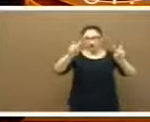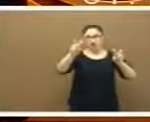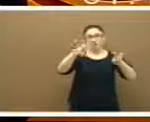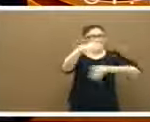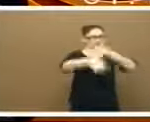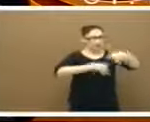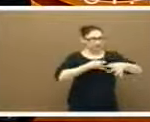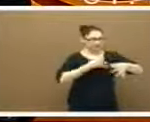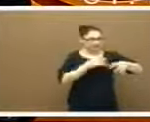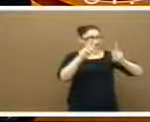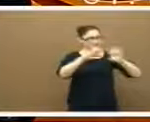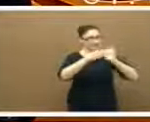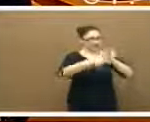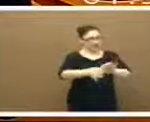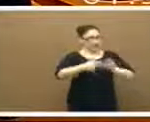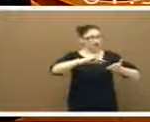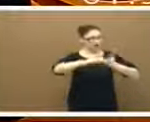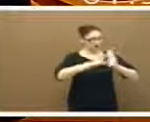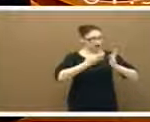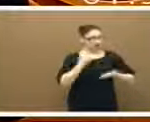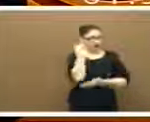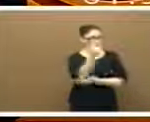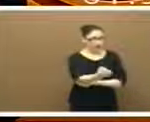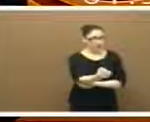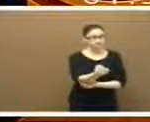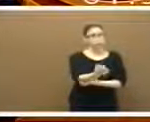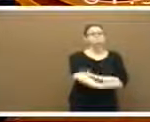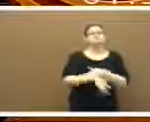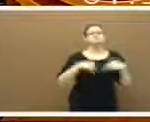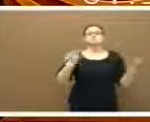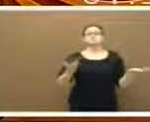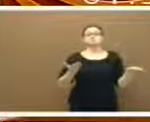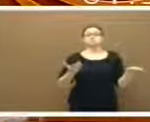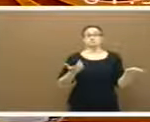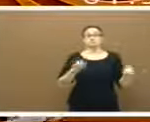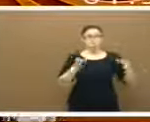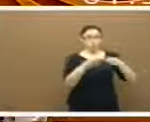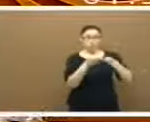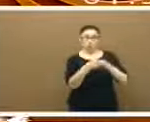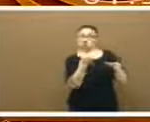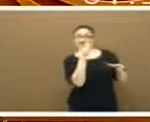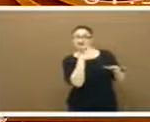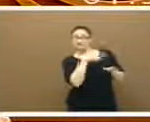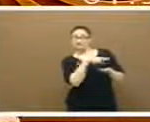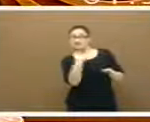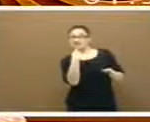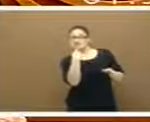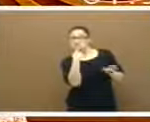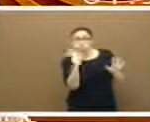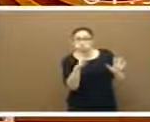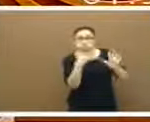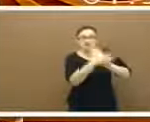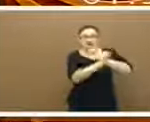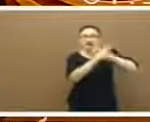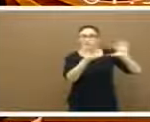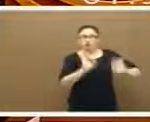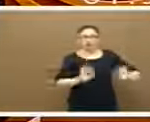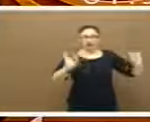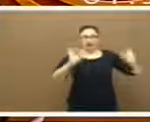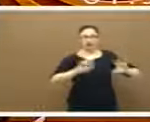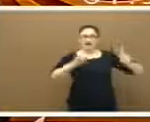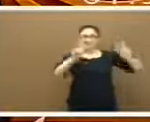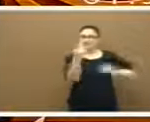materia tecnológica, en nada aclara la enmienda que presenta el Grupo Parlamentario Socialista, no aclara si lo que se pretende es un incremento concreto de